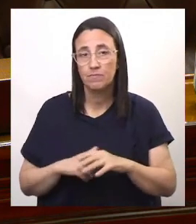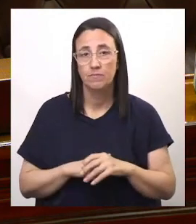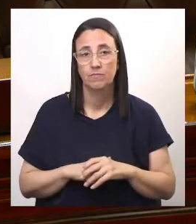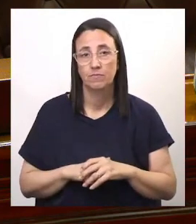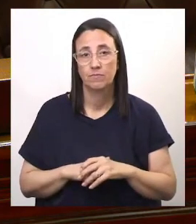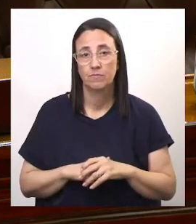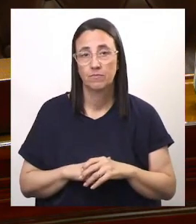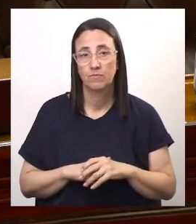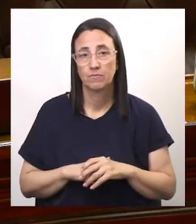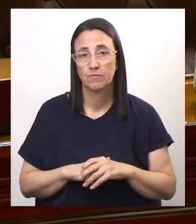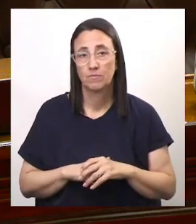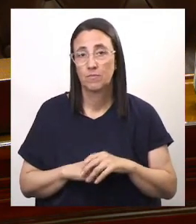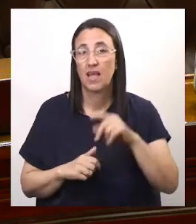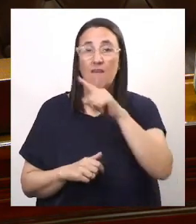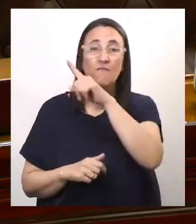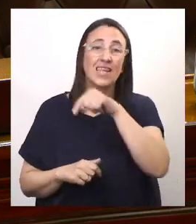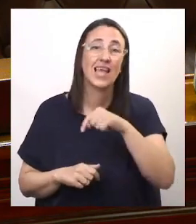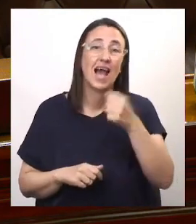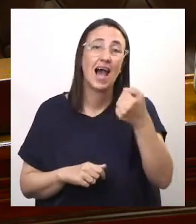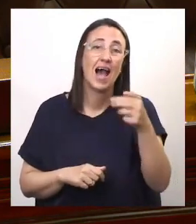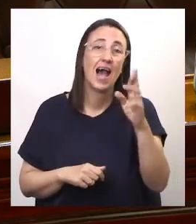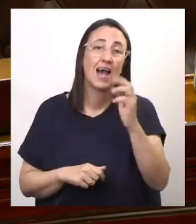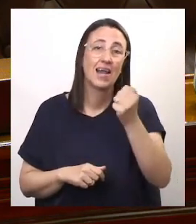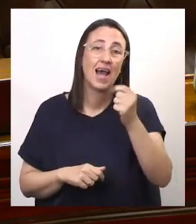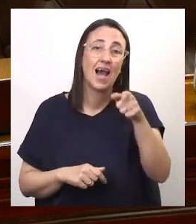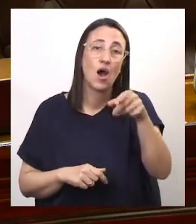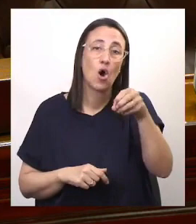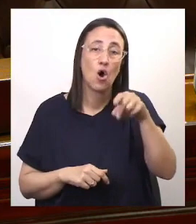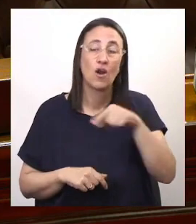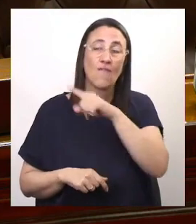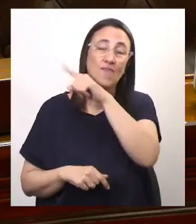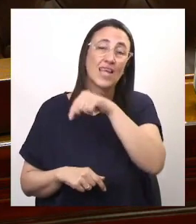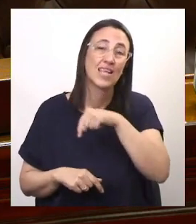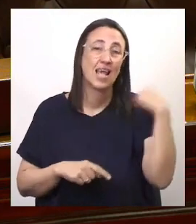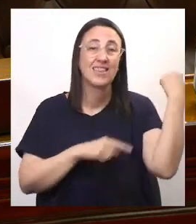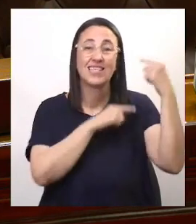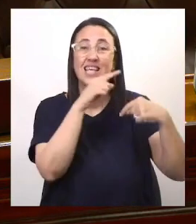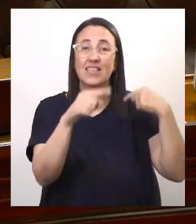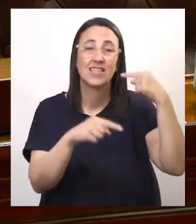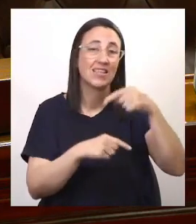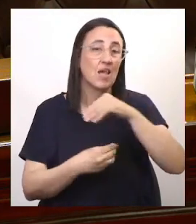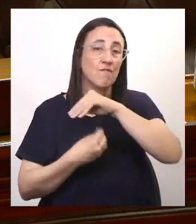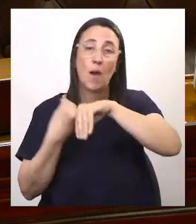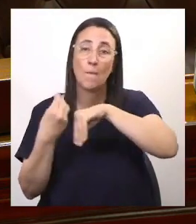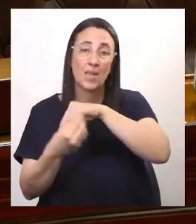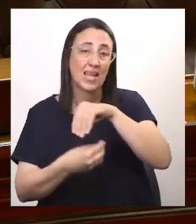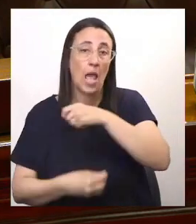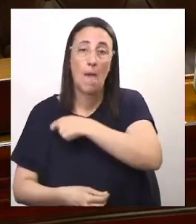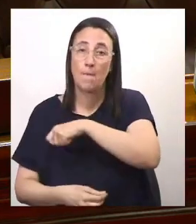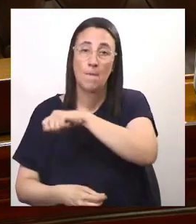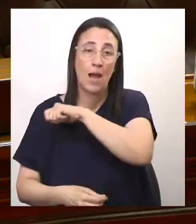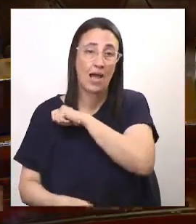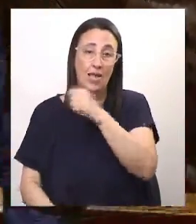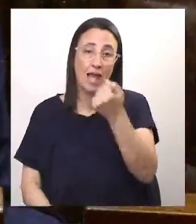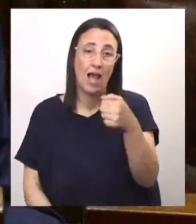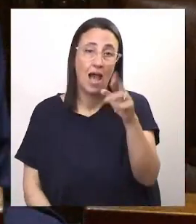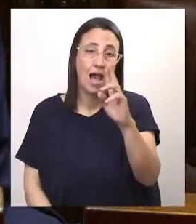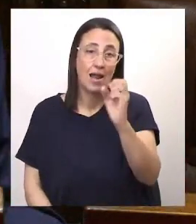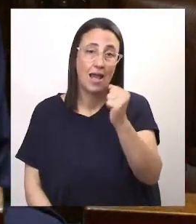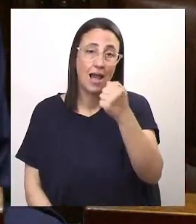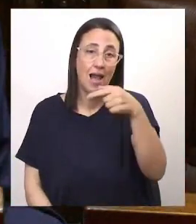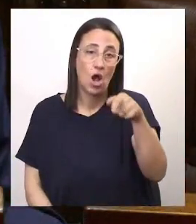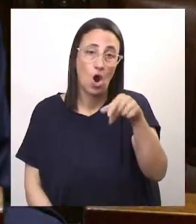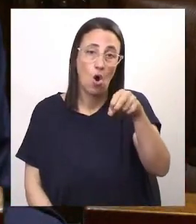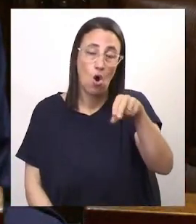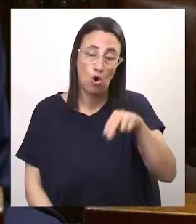era un aragonés, un descendiente de una familia aragonesa, en que